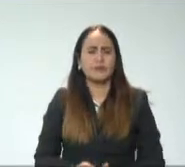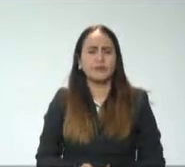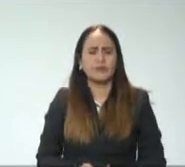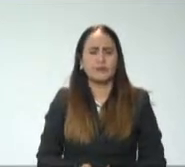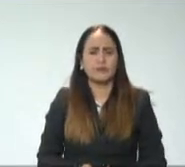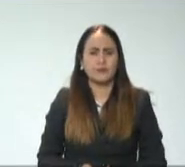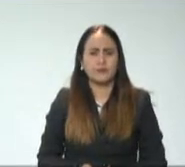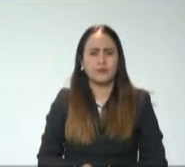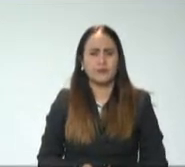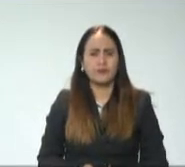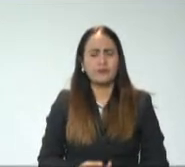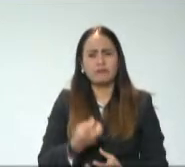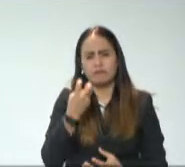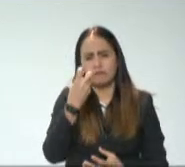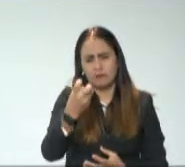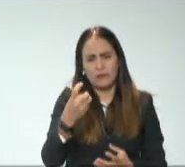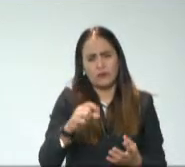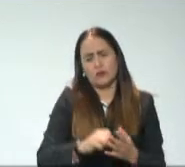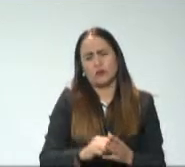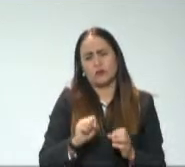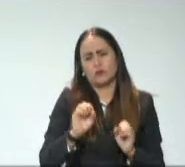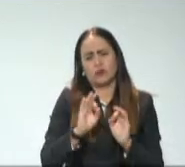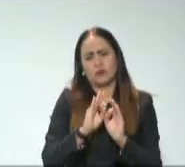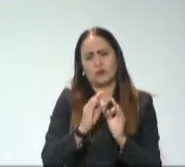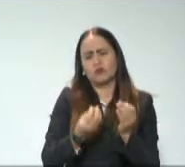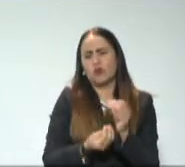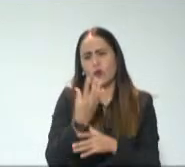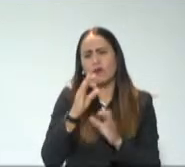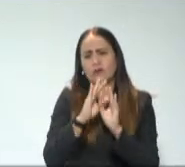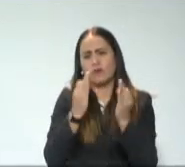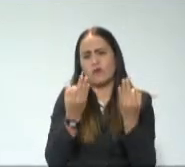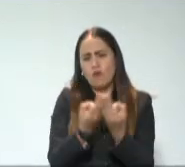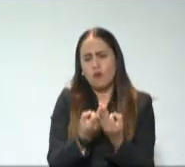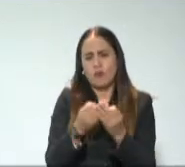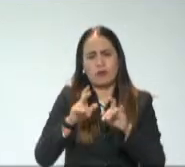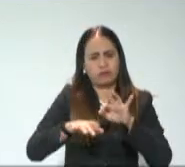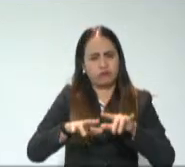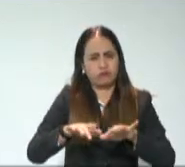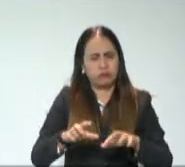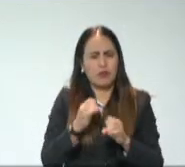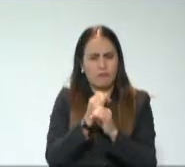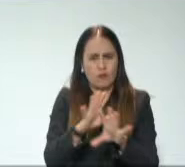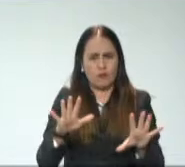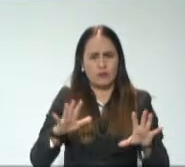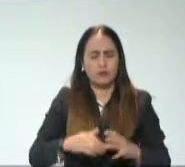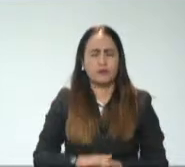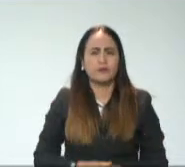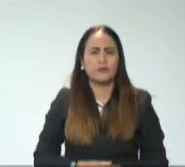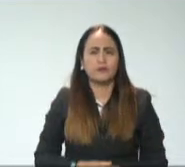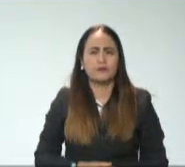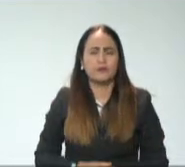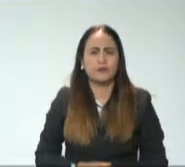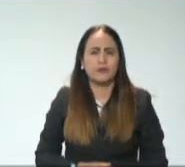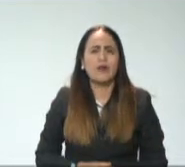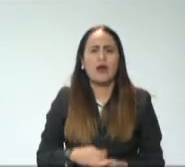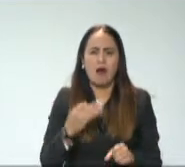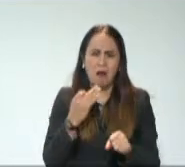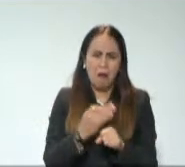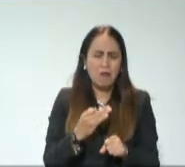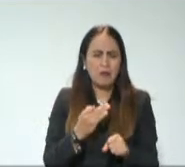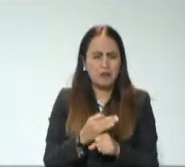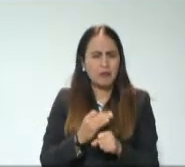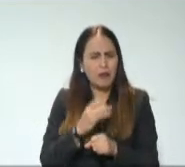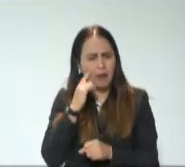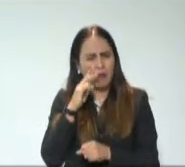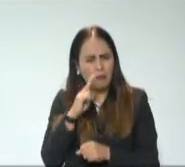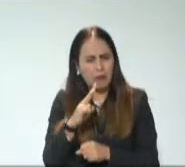eh estas estructuras informáticas e cada vez es más viable